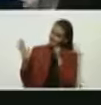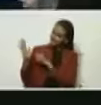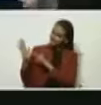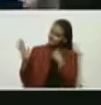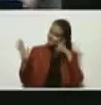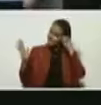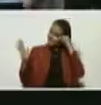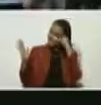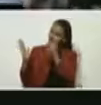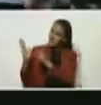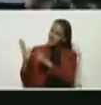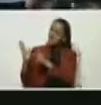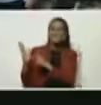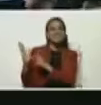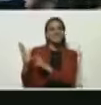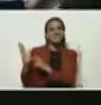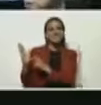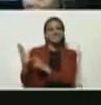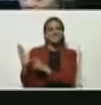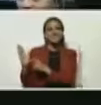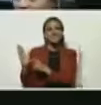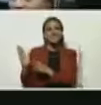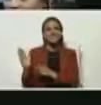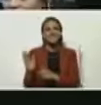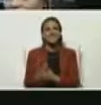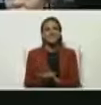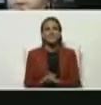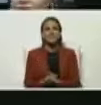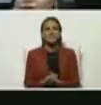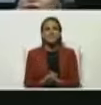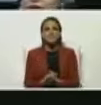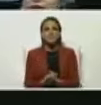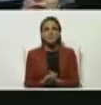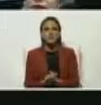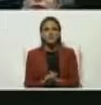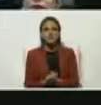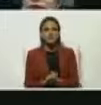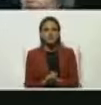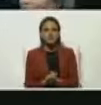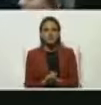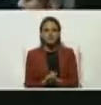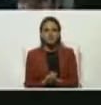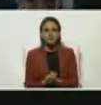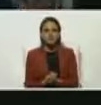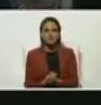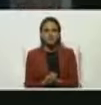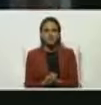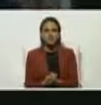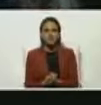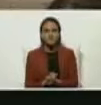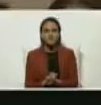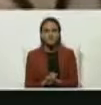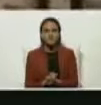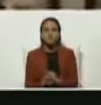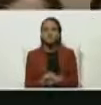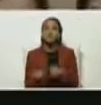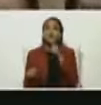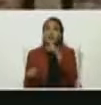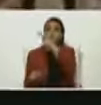Ahí está el pillo, Pedro Calzadilla. Y uno de los